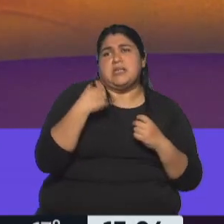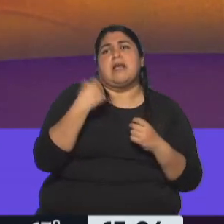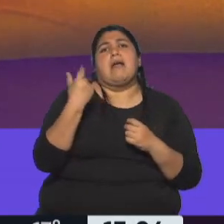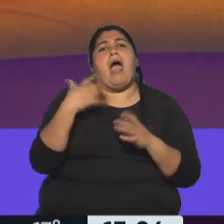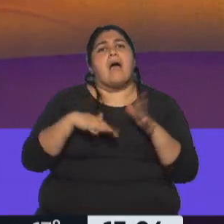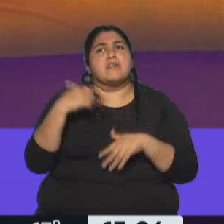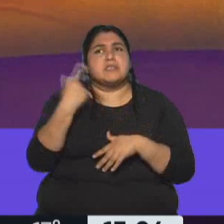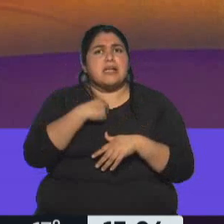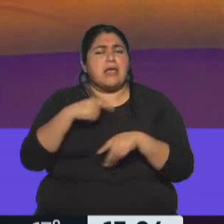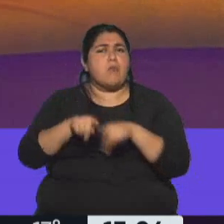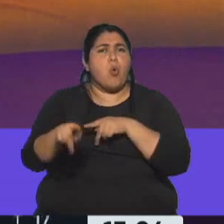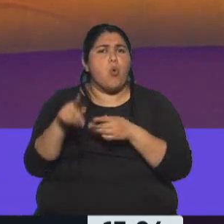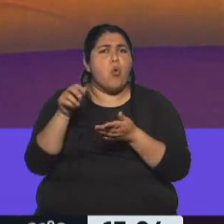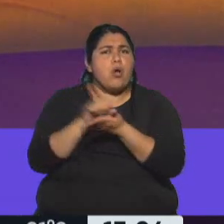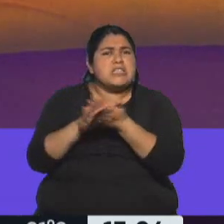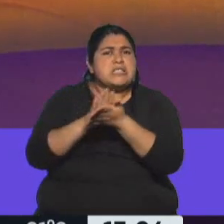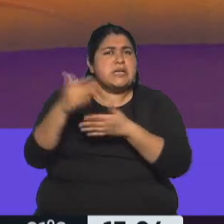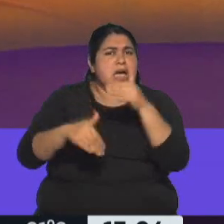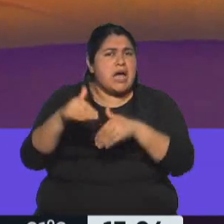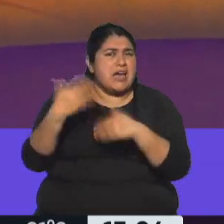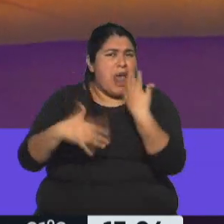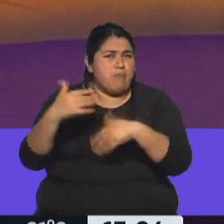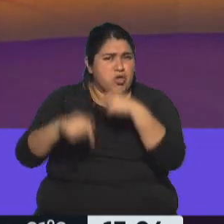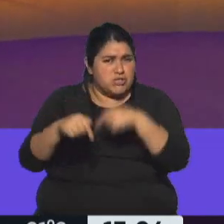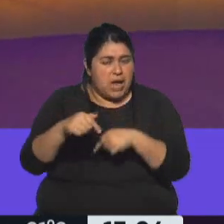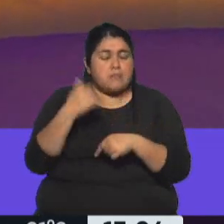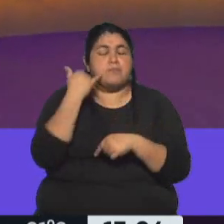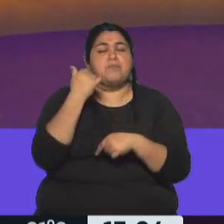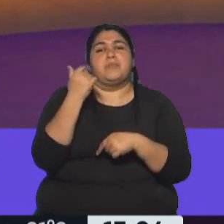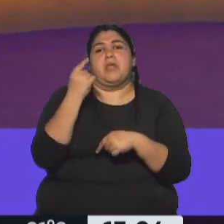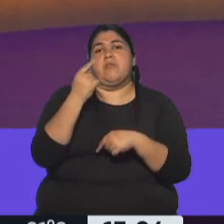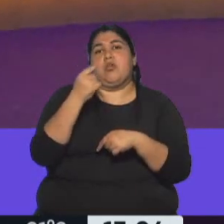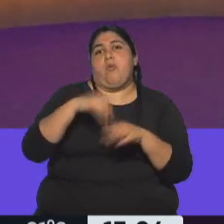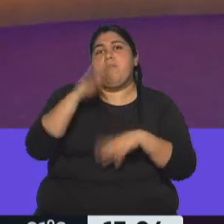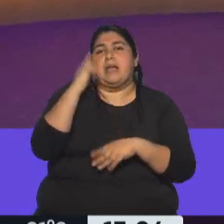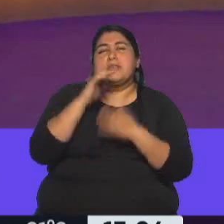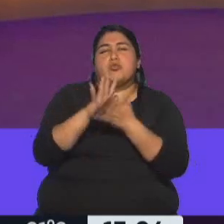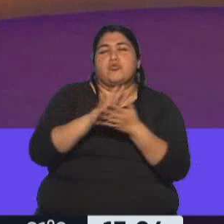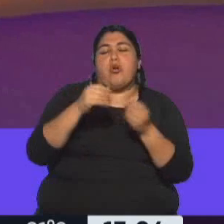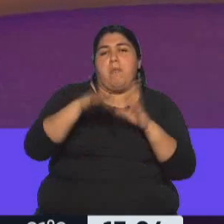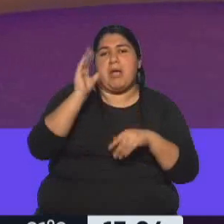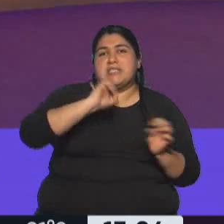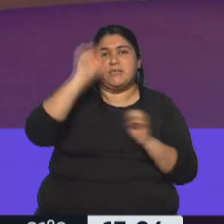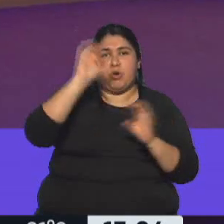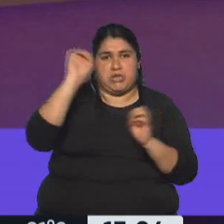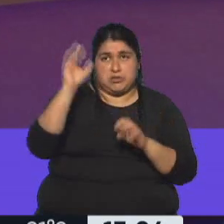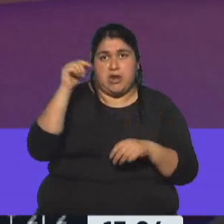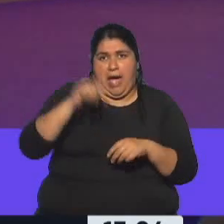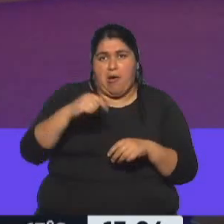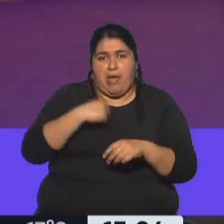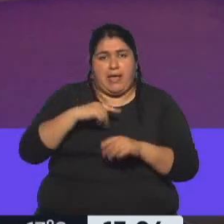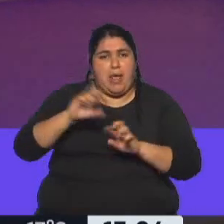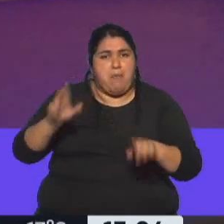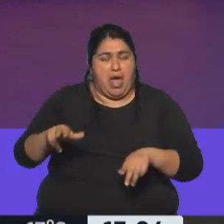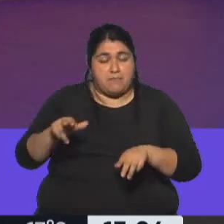en muchos casos. La resolución lenta y con un proyecto de país en serio es con más exportación. ¿Bien? Eso es lo que estamos haciendo ahora. Ahora,